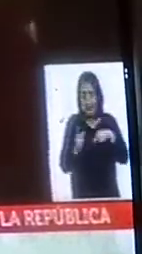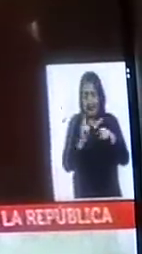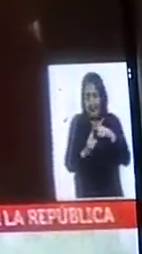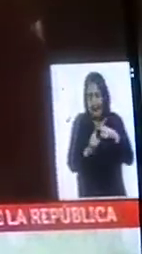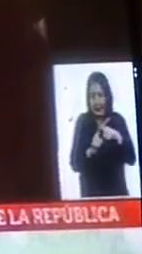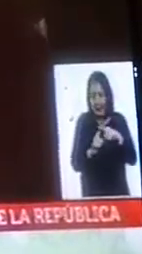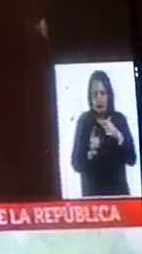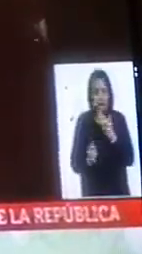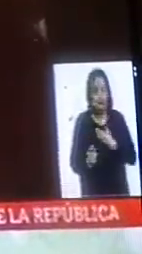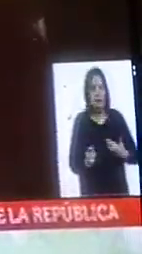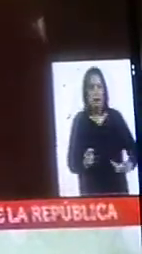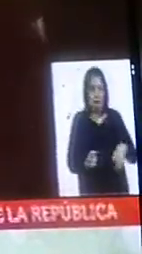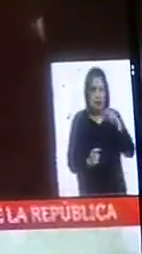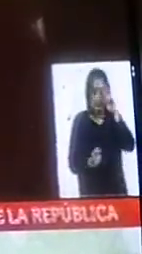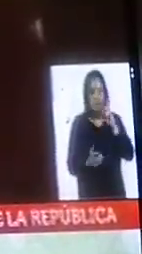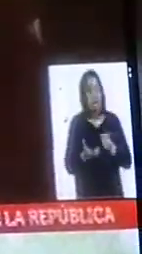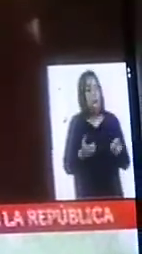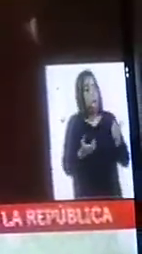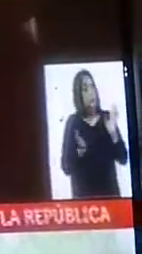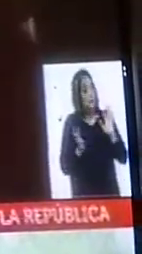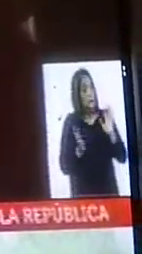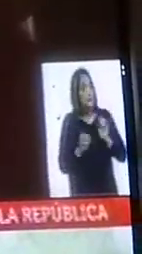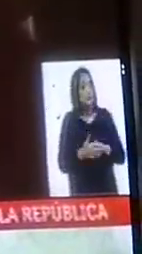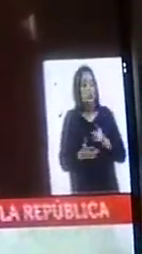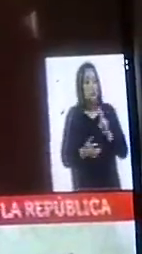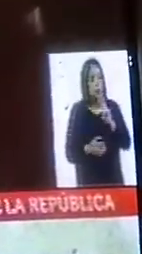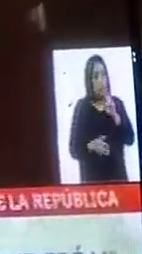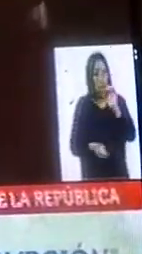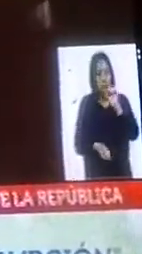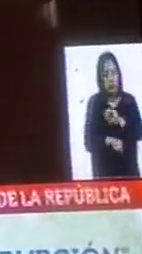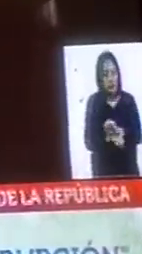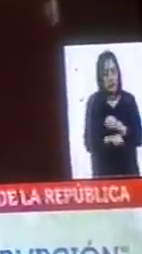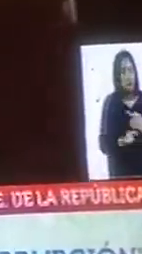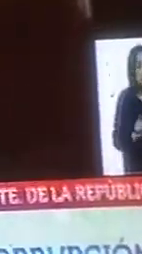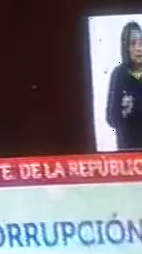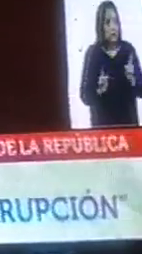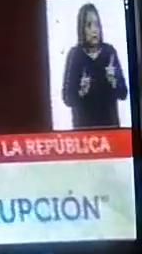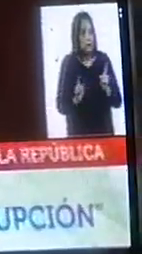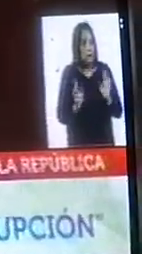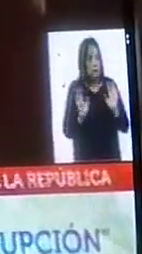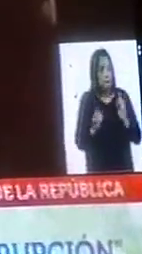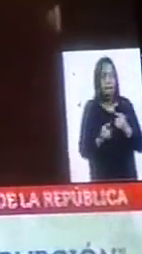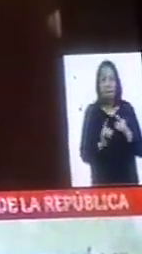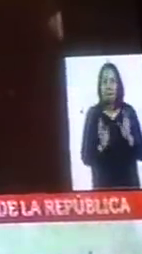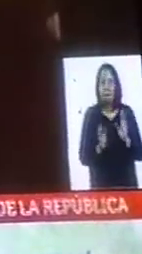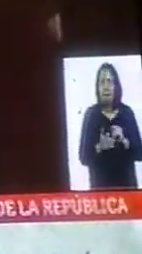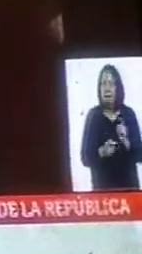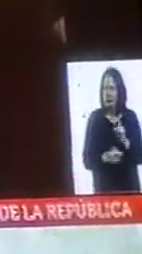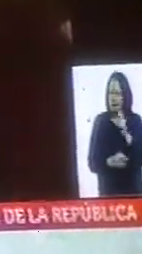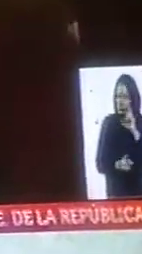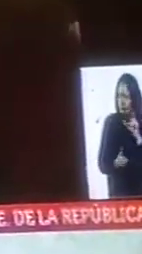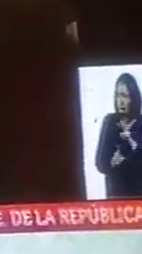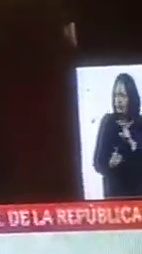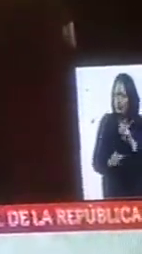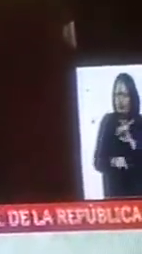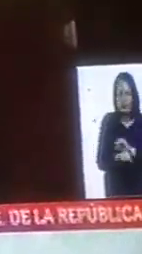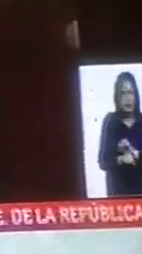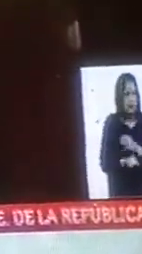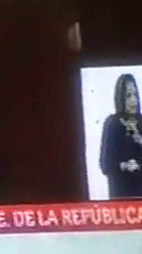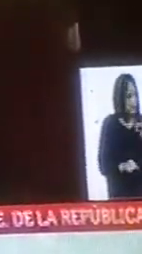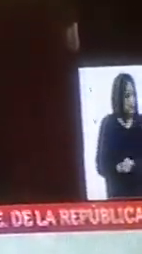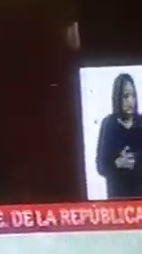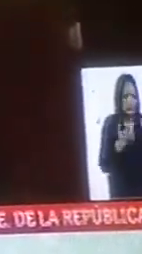país implicados dos de ellos han sido detenidos pero paradójicamente no vemos preso ningún